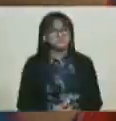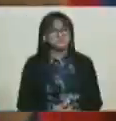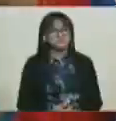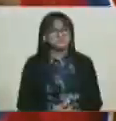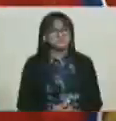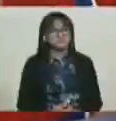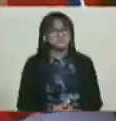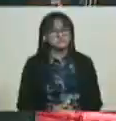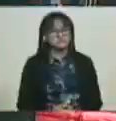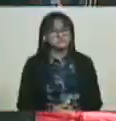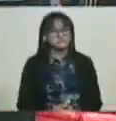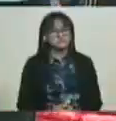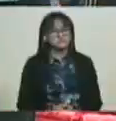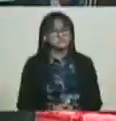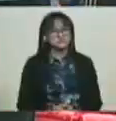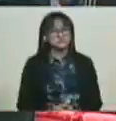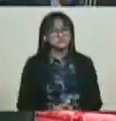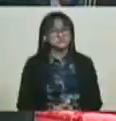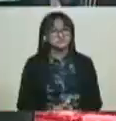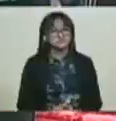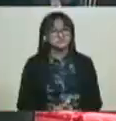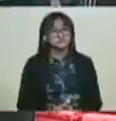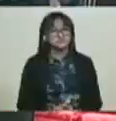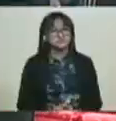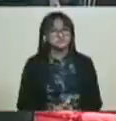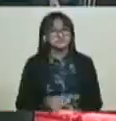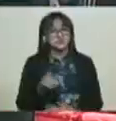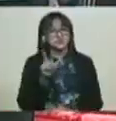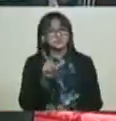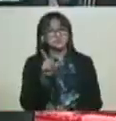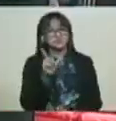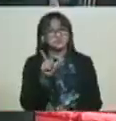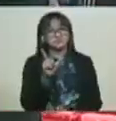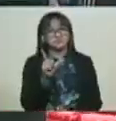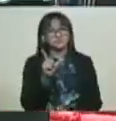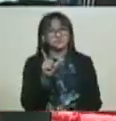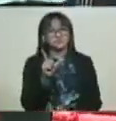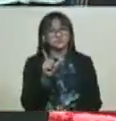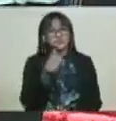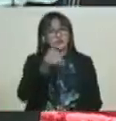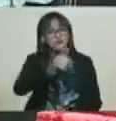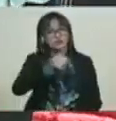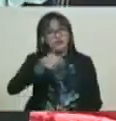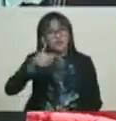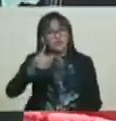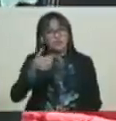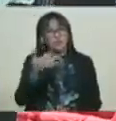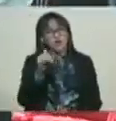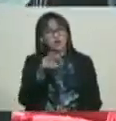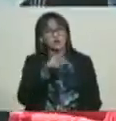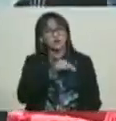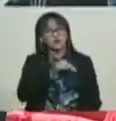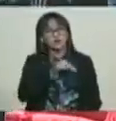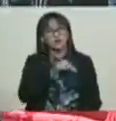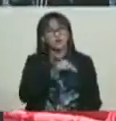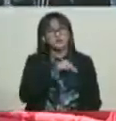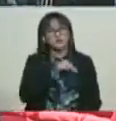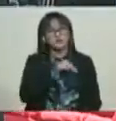cada militante del partido socialista unido de venezuela con su carne